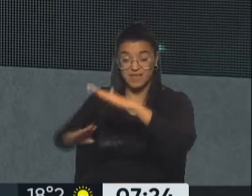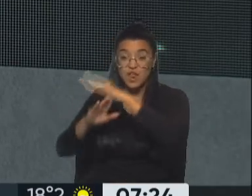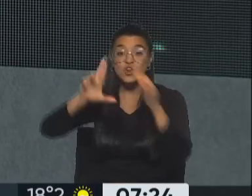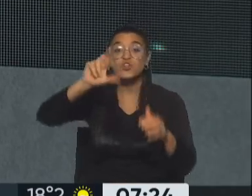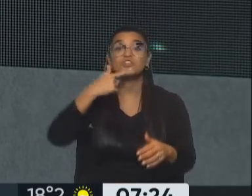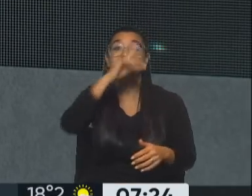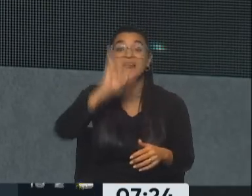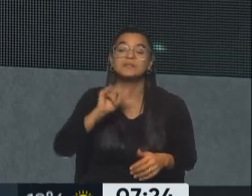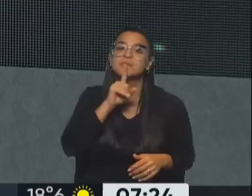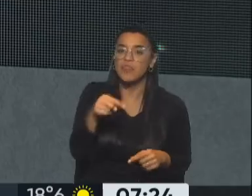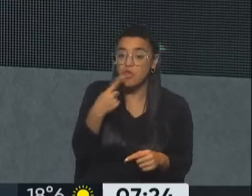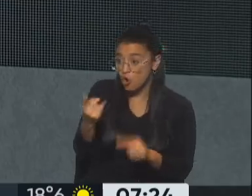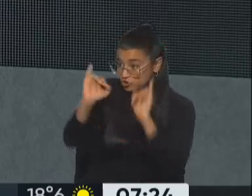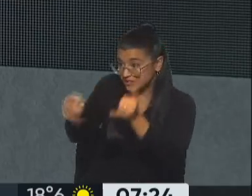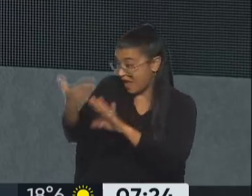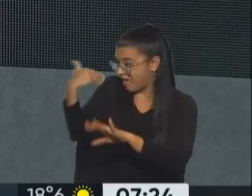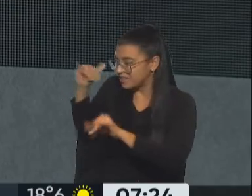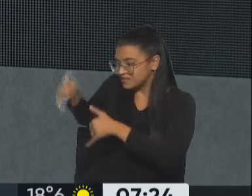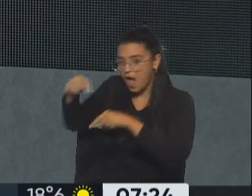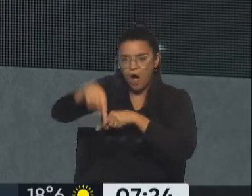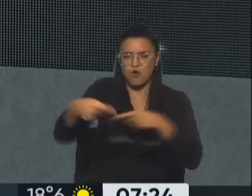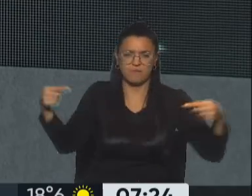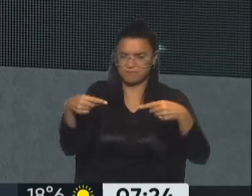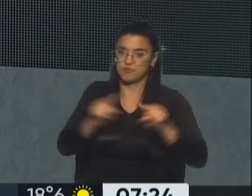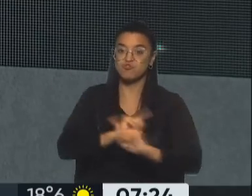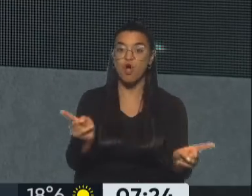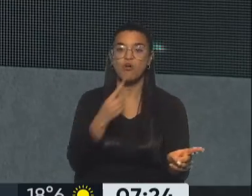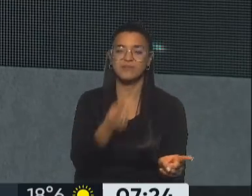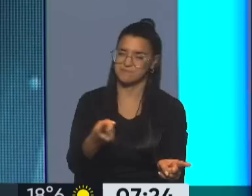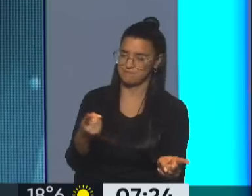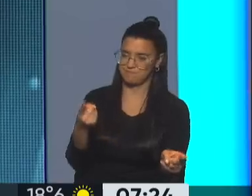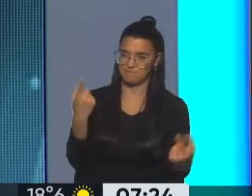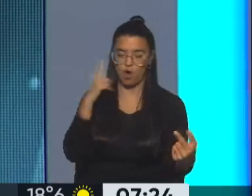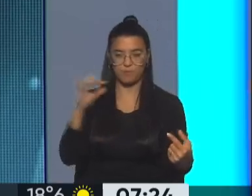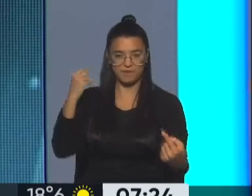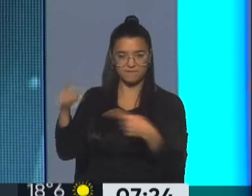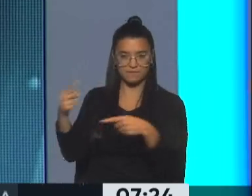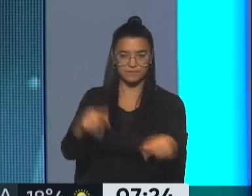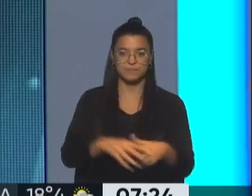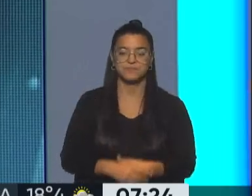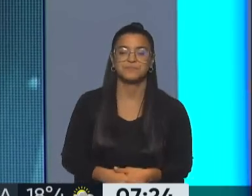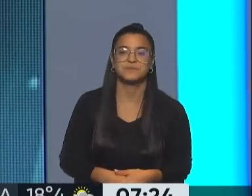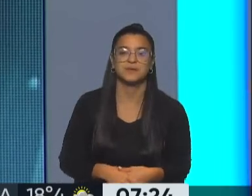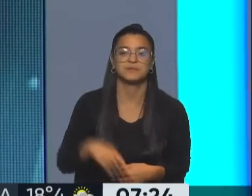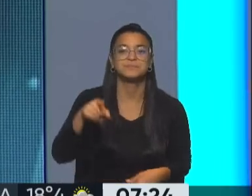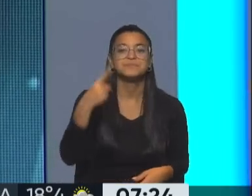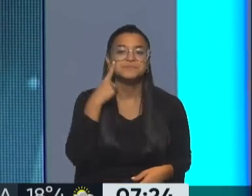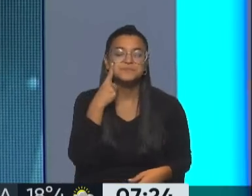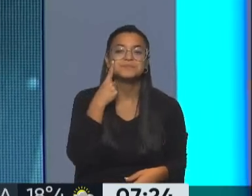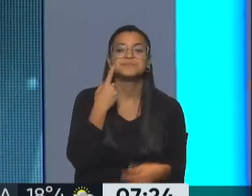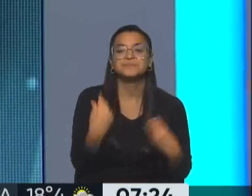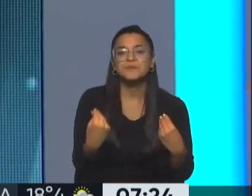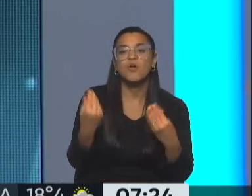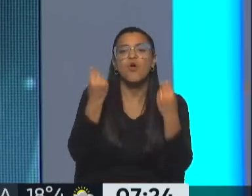fallado a favor en ese momento, y ahora es exactamente el voto contrario, es otro posicionamiento, ¿no? Habrá que ver también cómo